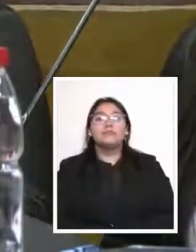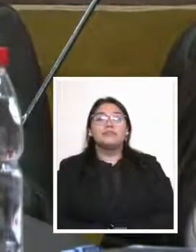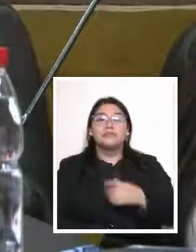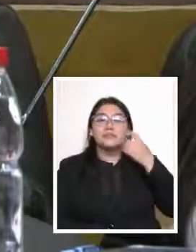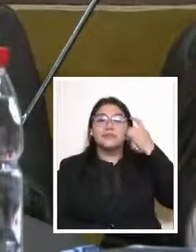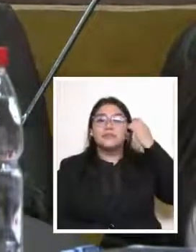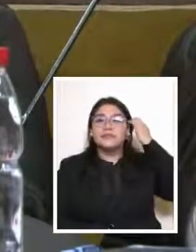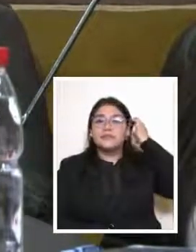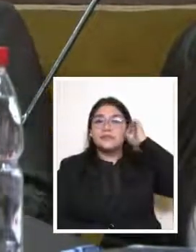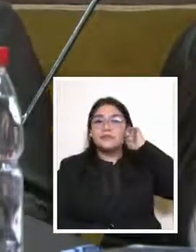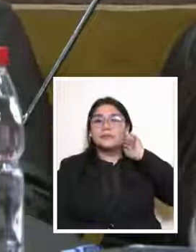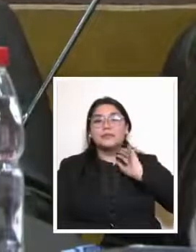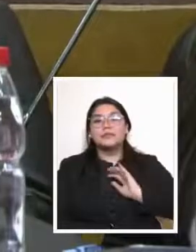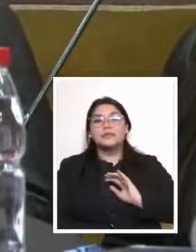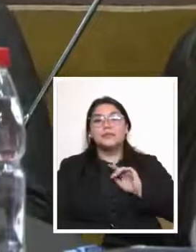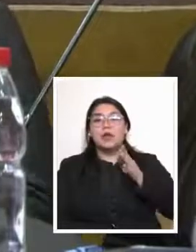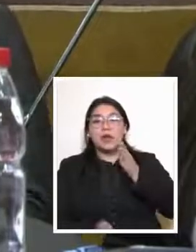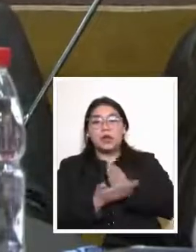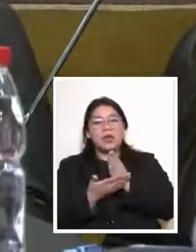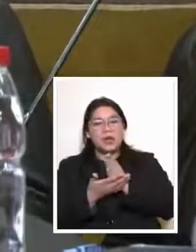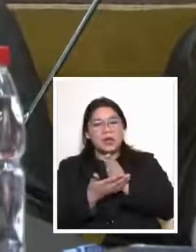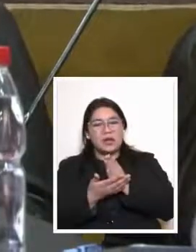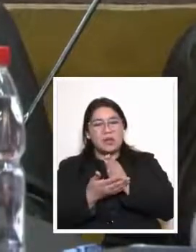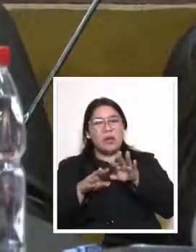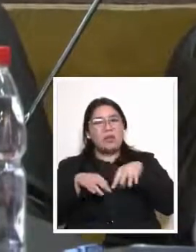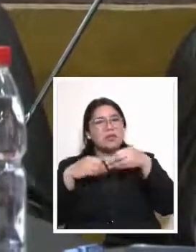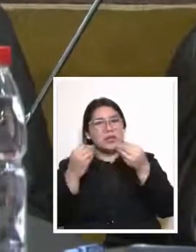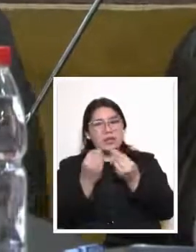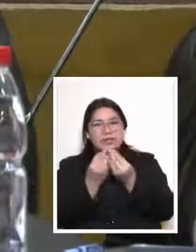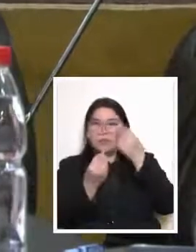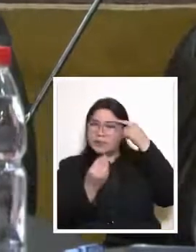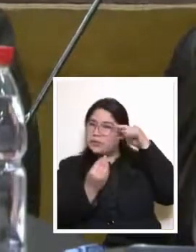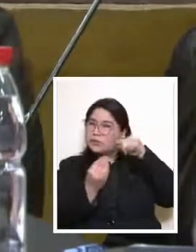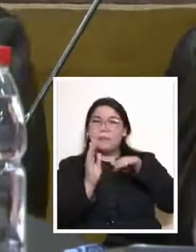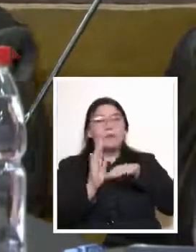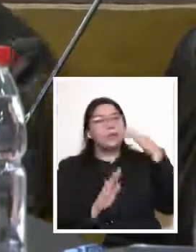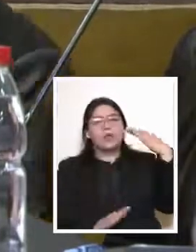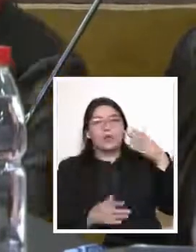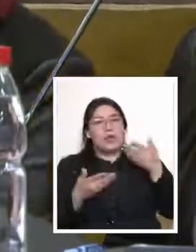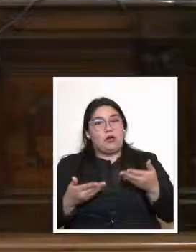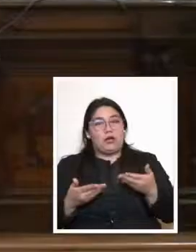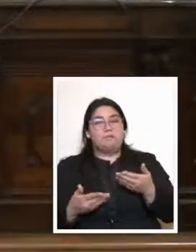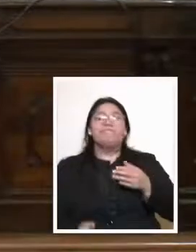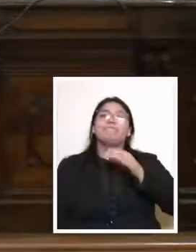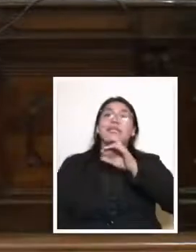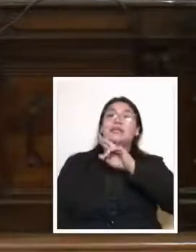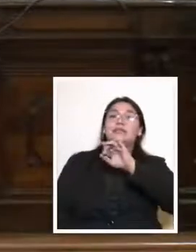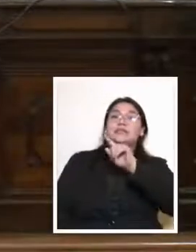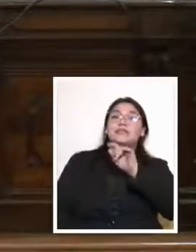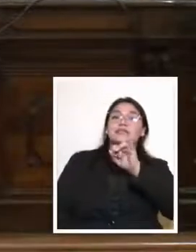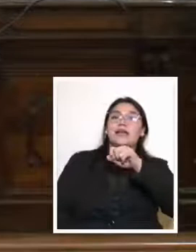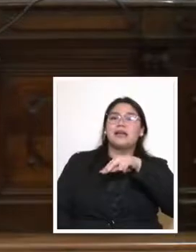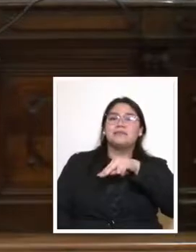donde sea integral, uh-huh, es lo más importante hoy en día. Cristian, ¿y qué hay que dejar de hacer?